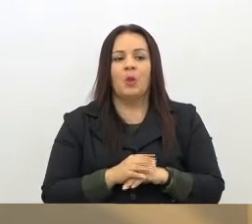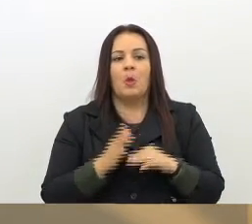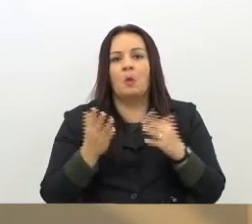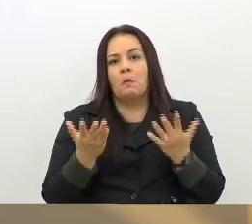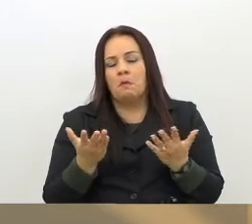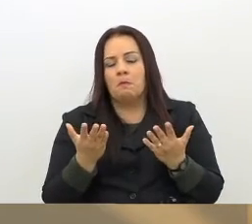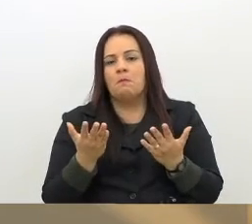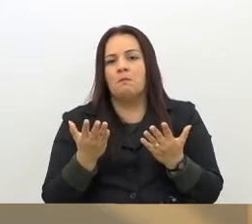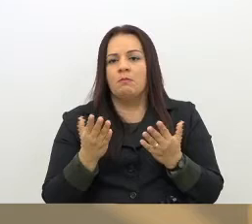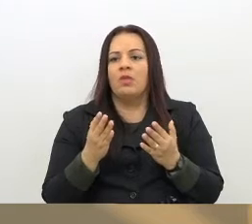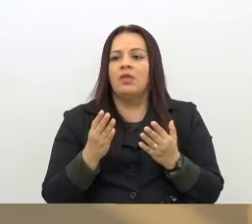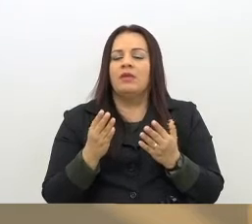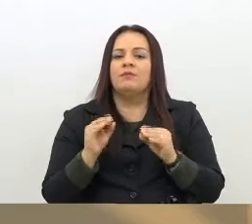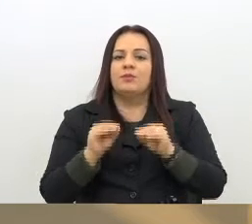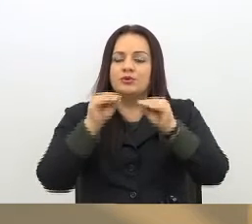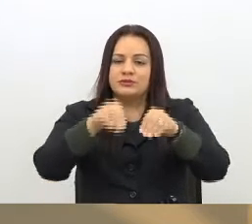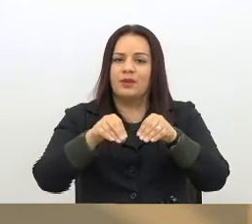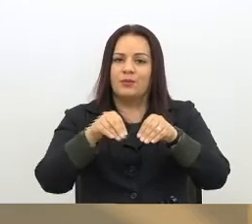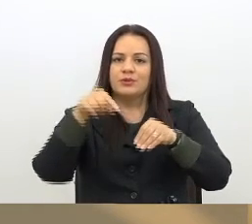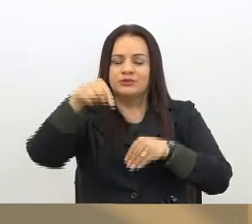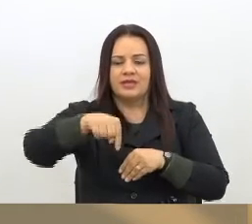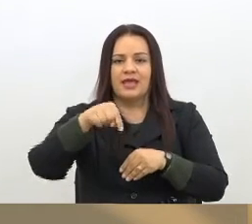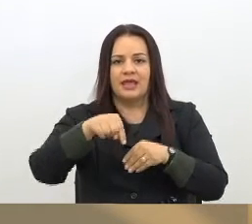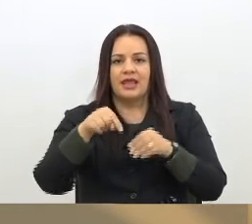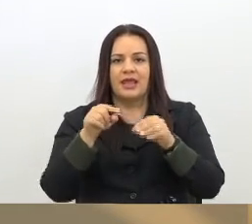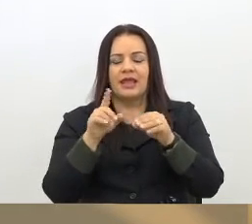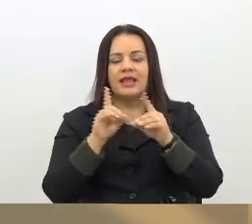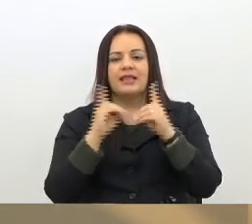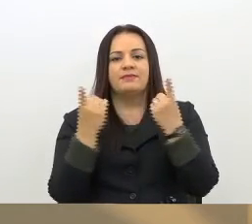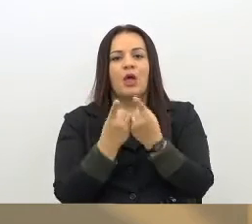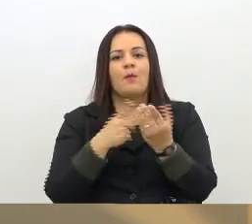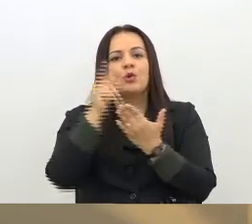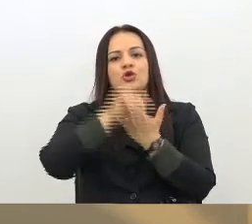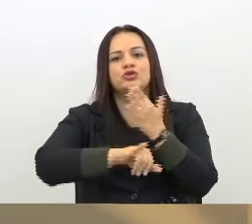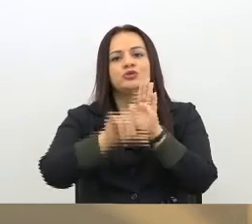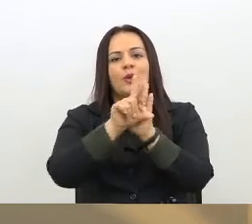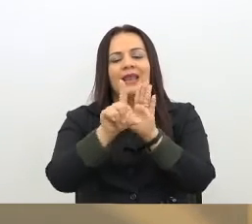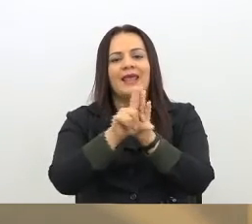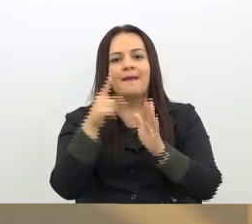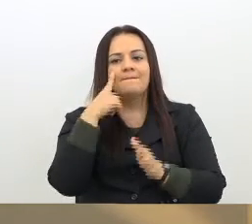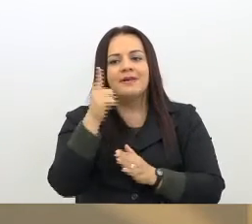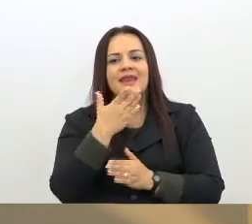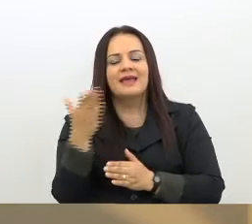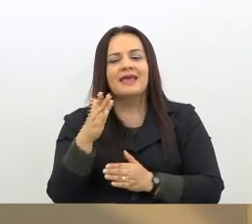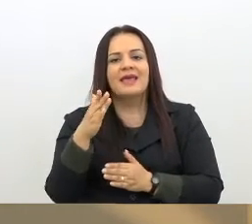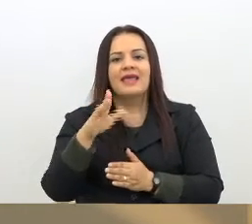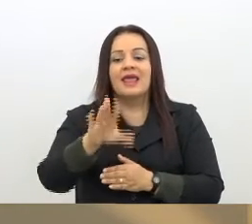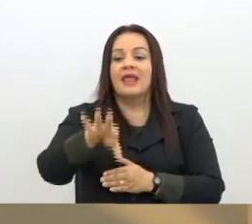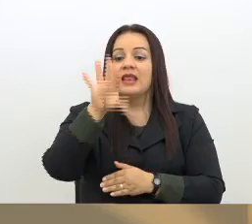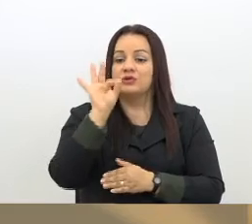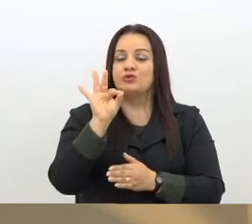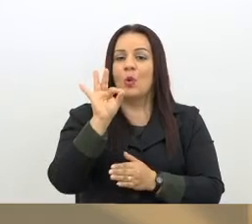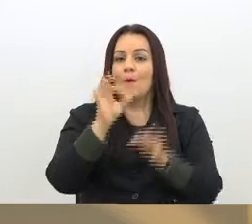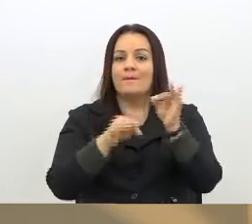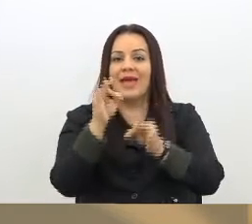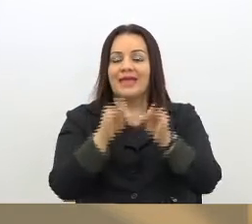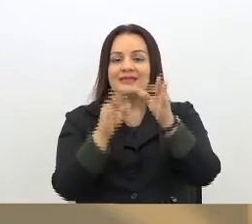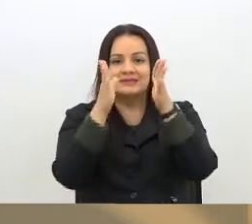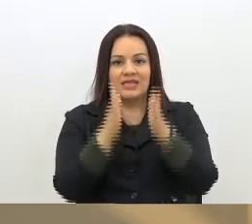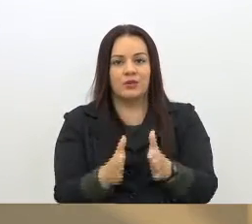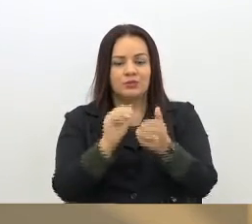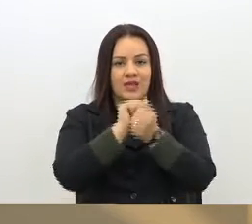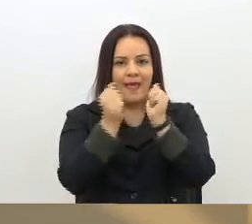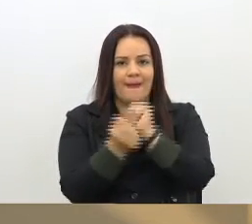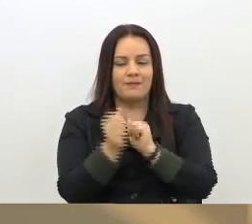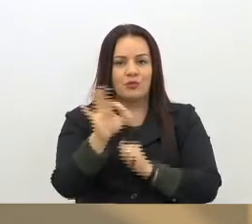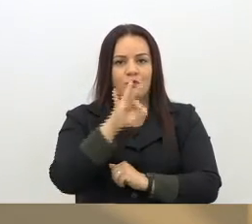Pusimos a despacho un proyecto de ley para que la elección de los magistrados cambie de forma